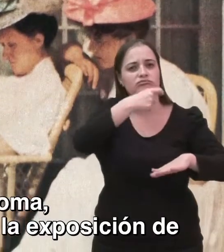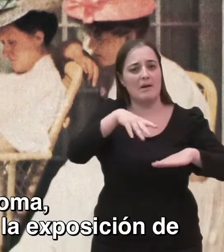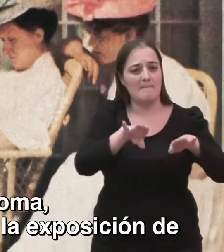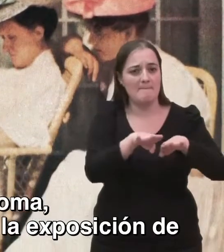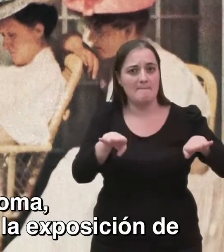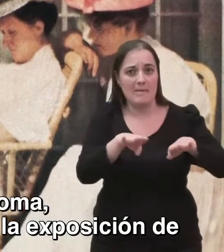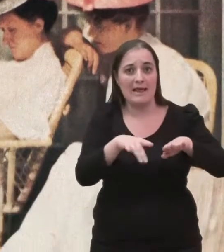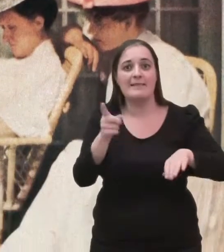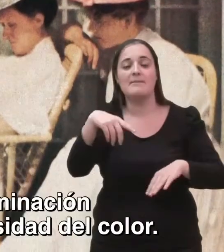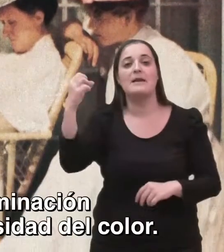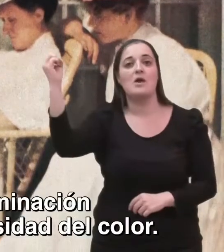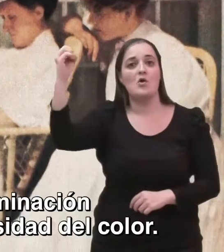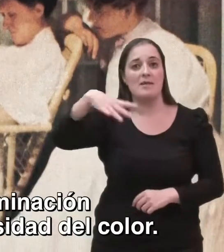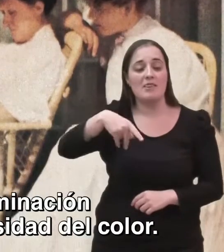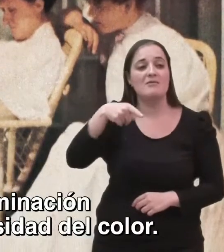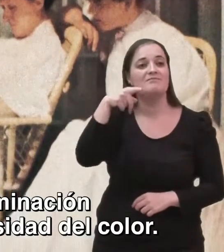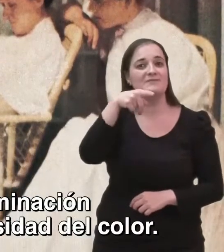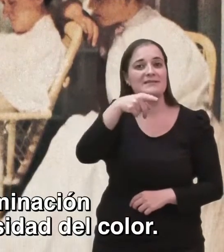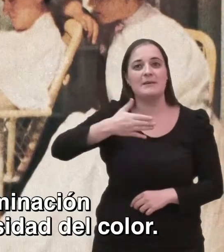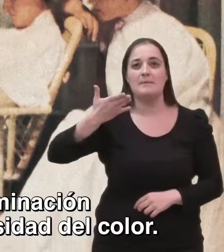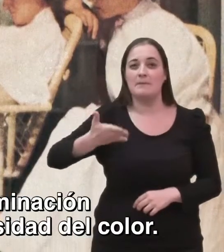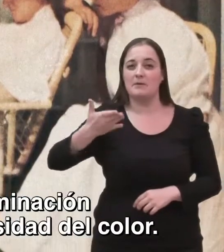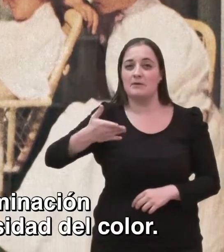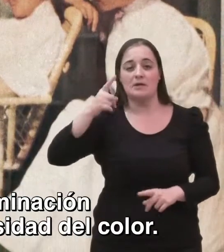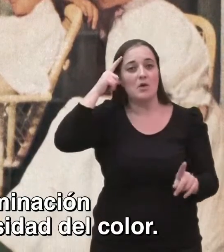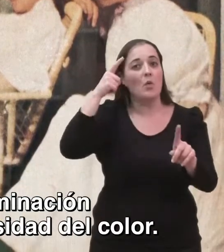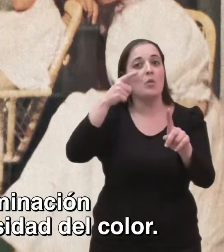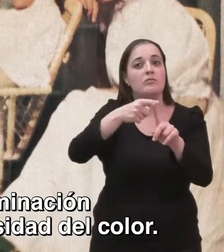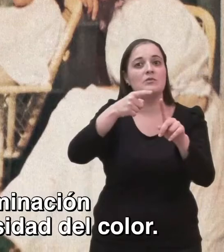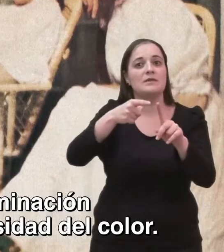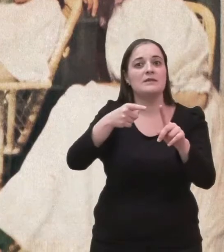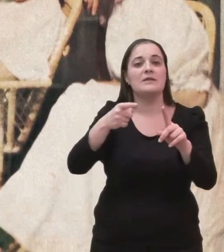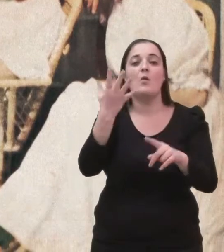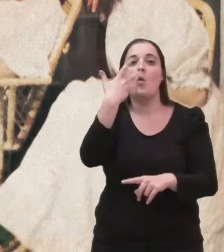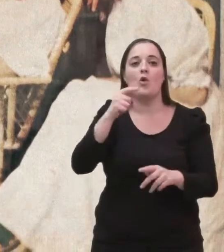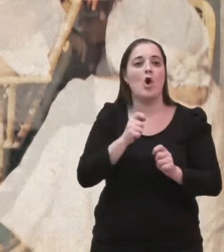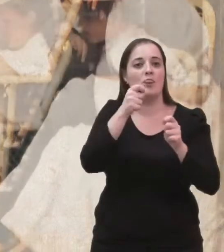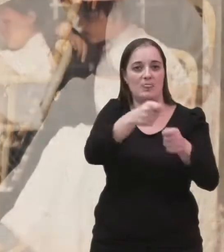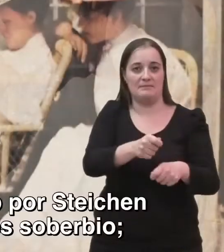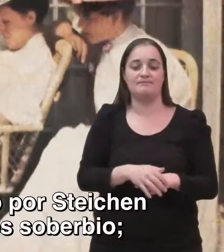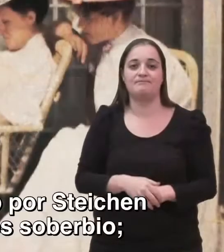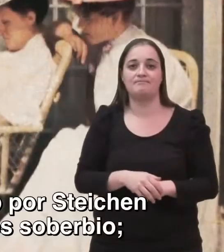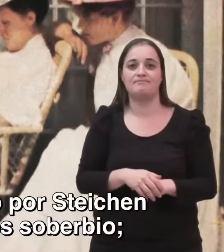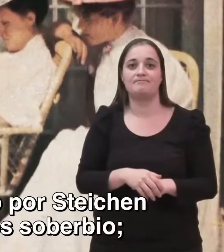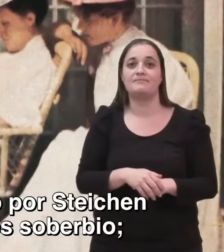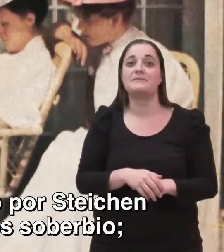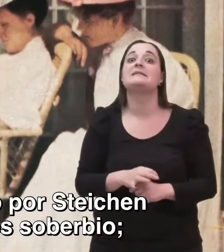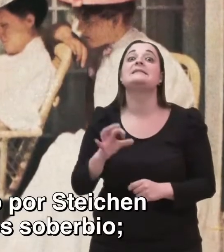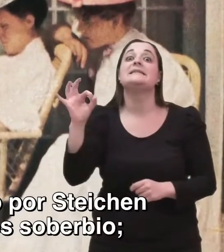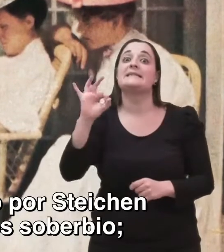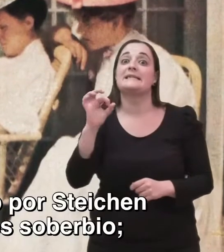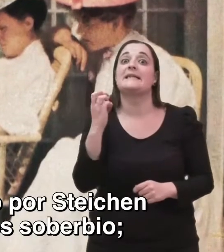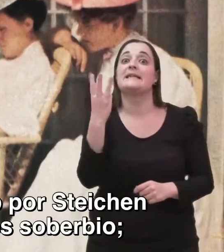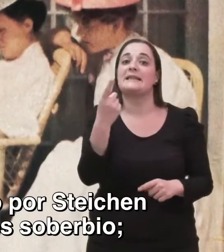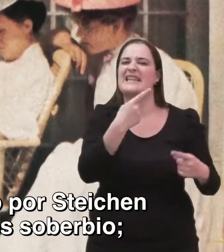para la exposición de la placa y la iluminación determinarán la intensidad del color. El efecto conseguido por